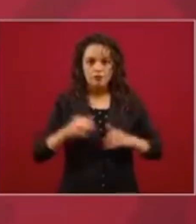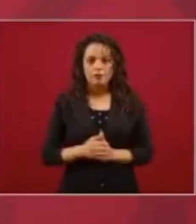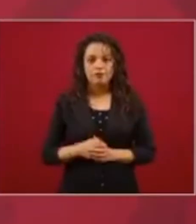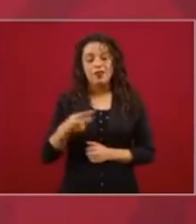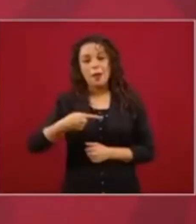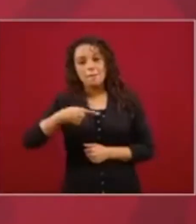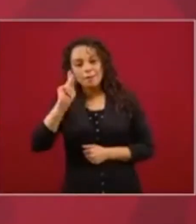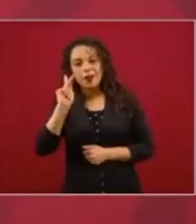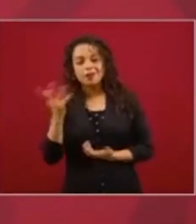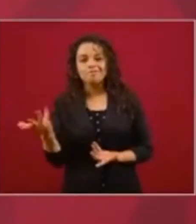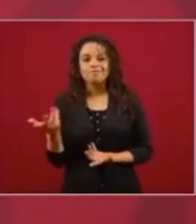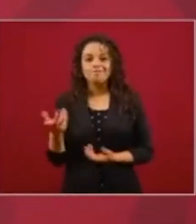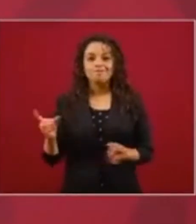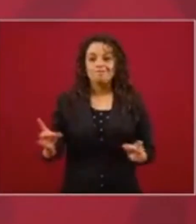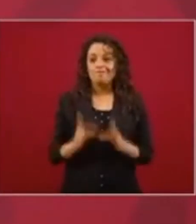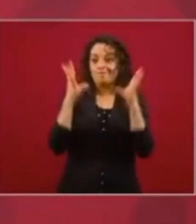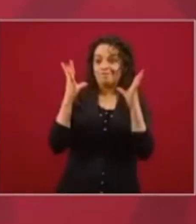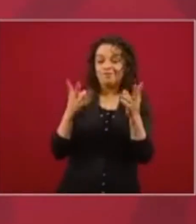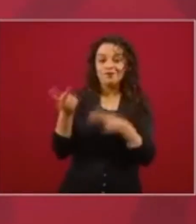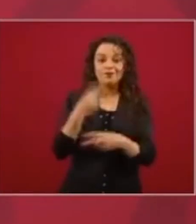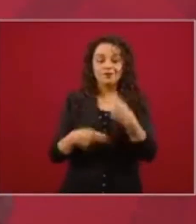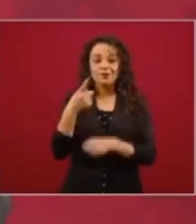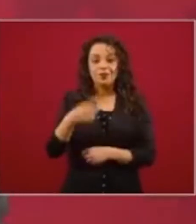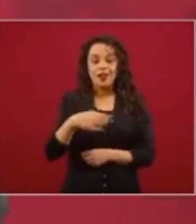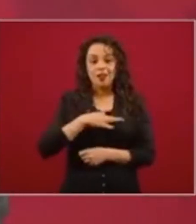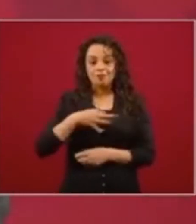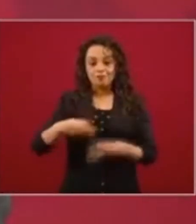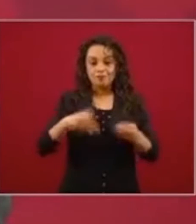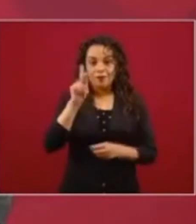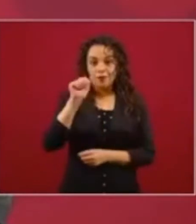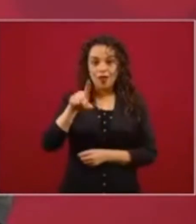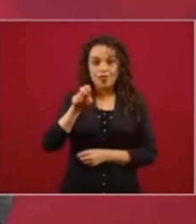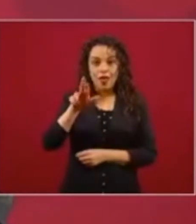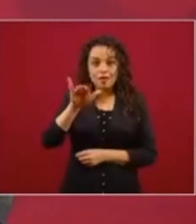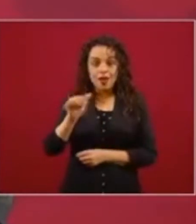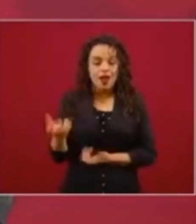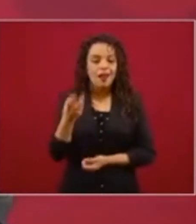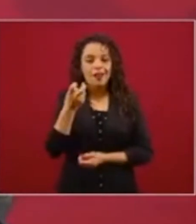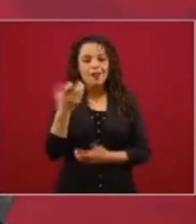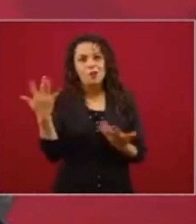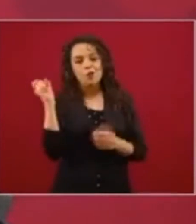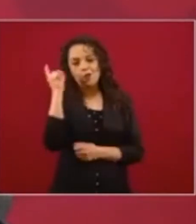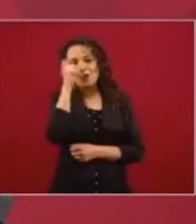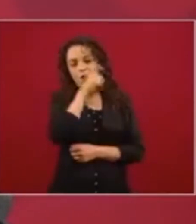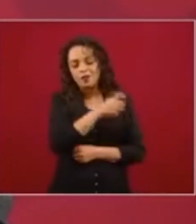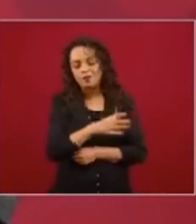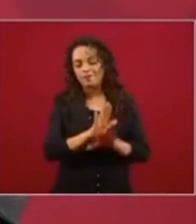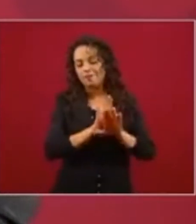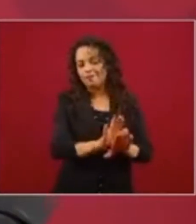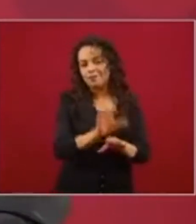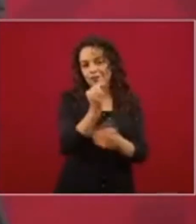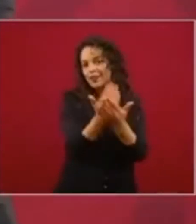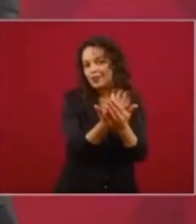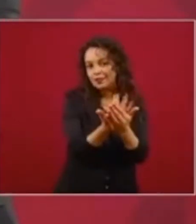las amenazas que recibieron. Además, informa no habrá pacto con la delincuencia organizada ni con la de Cuello Blanco, tras revelarse corrupción en el